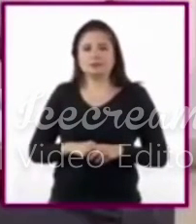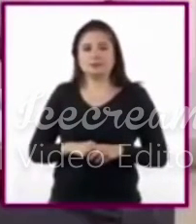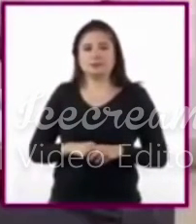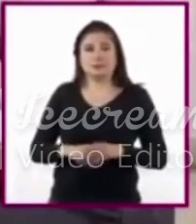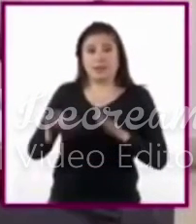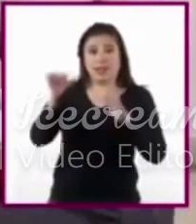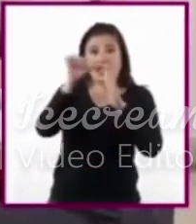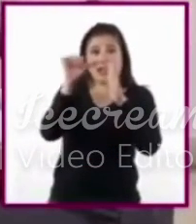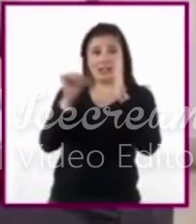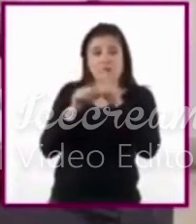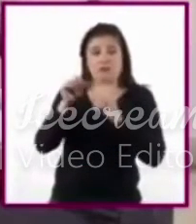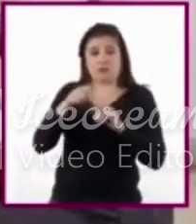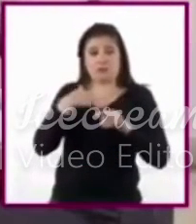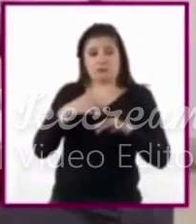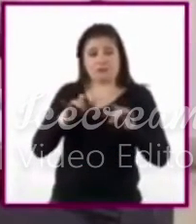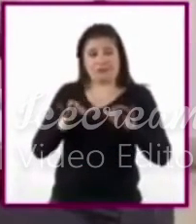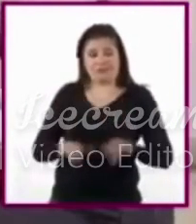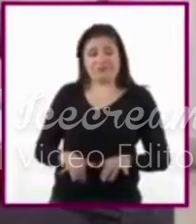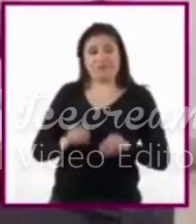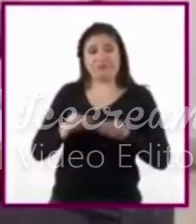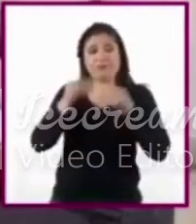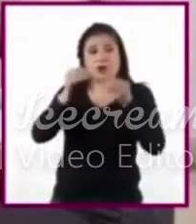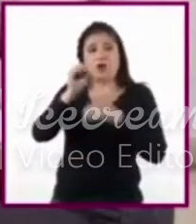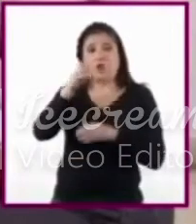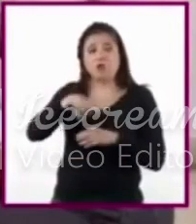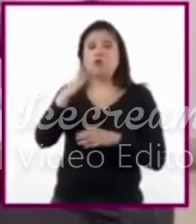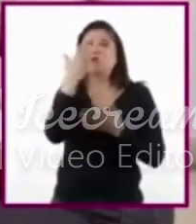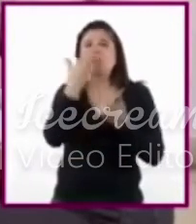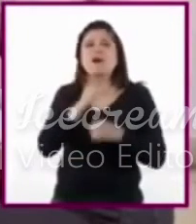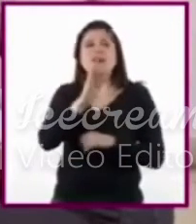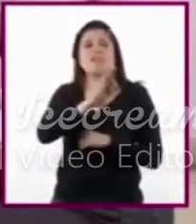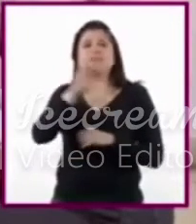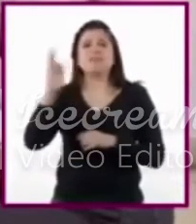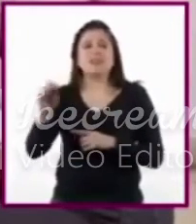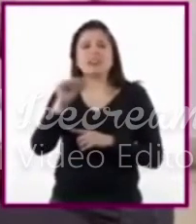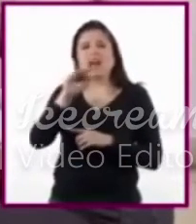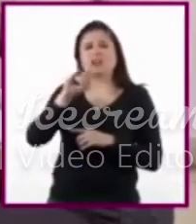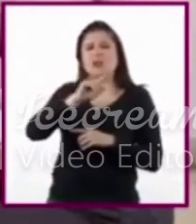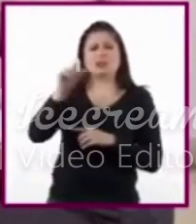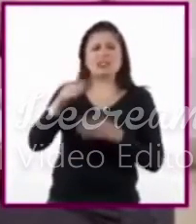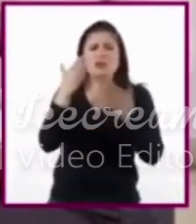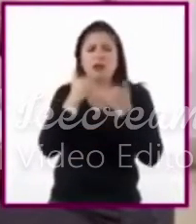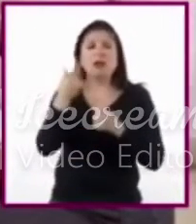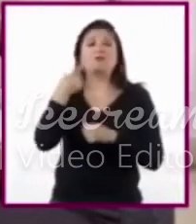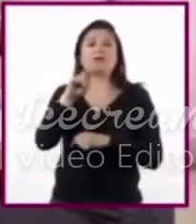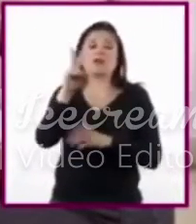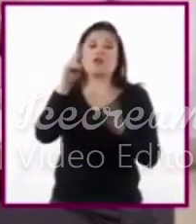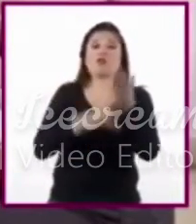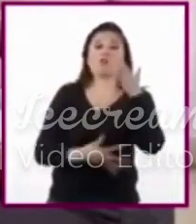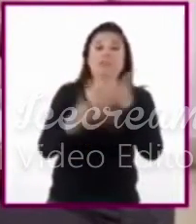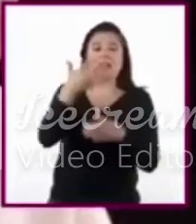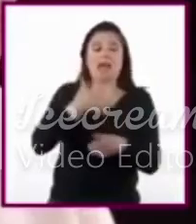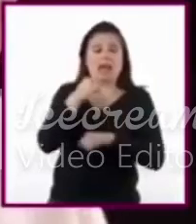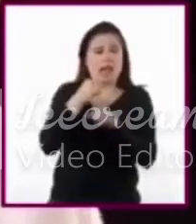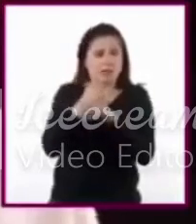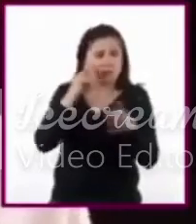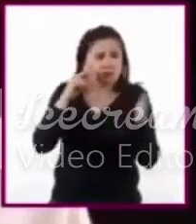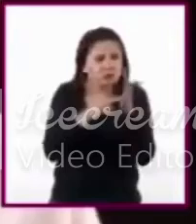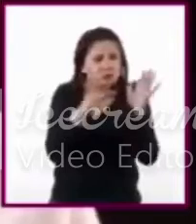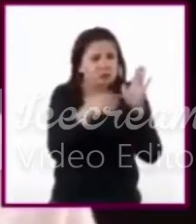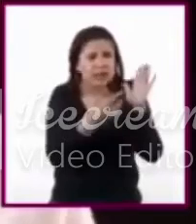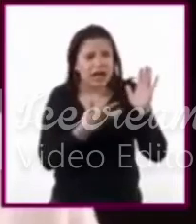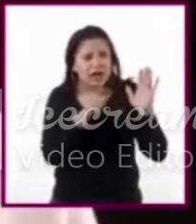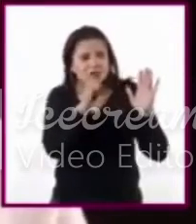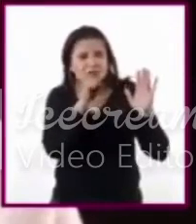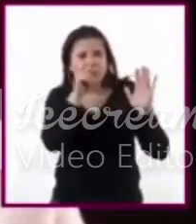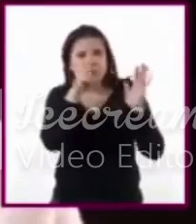El artículo de la ONU no trae fecha de publicación ni de actualización, pero se menciona el año 2015. El